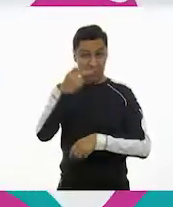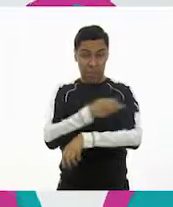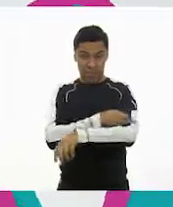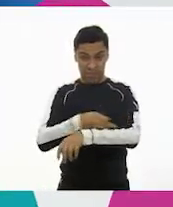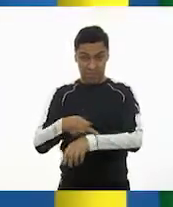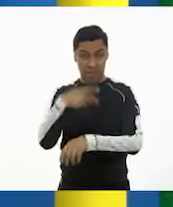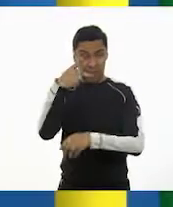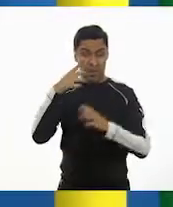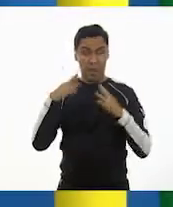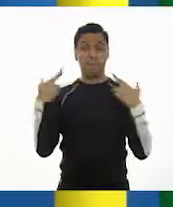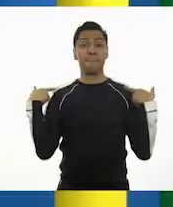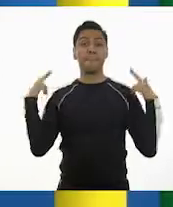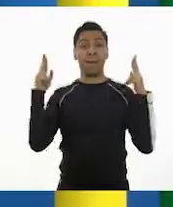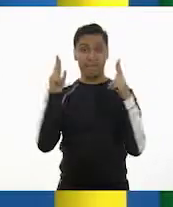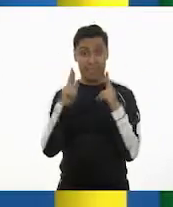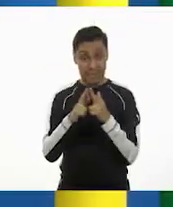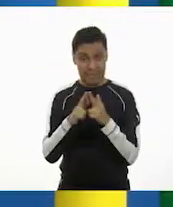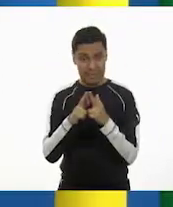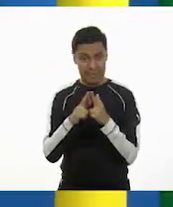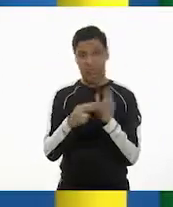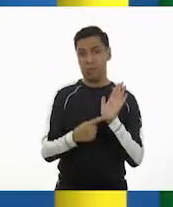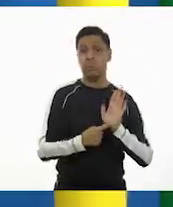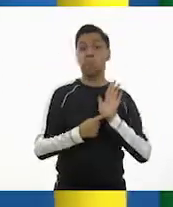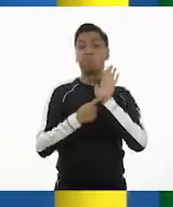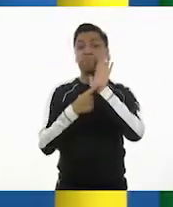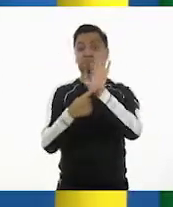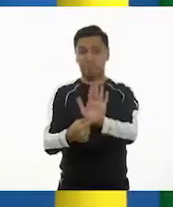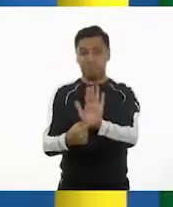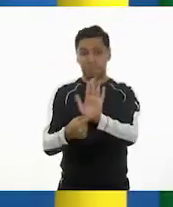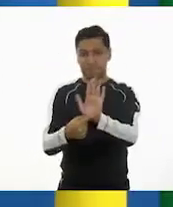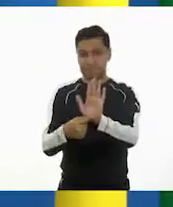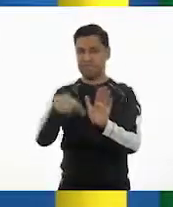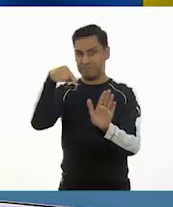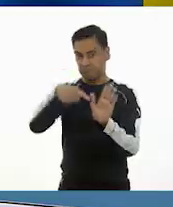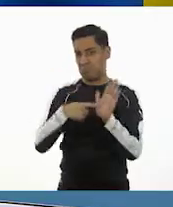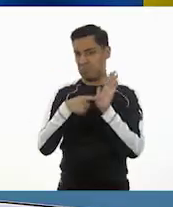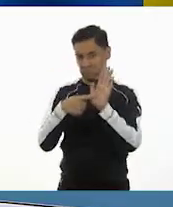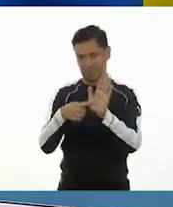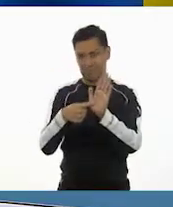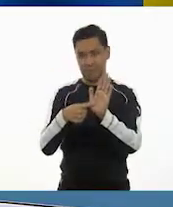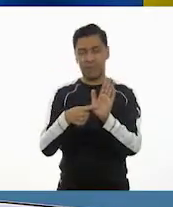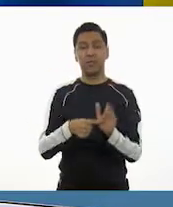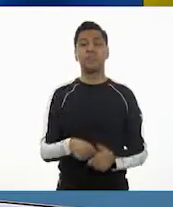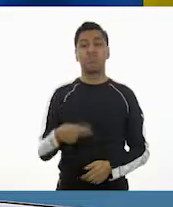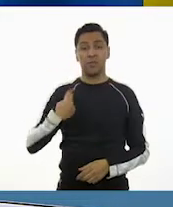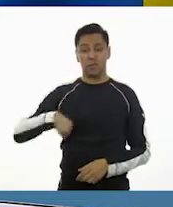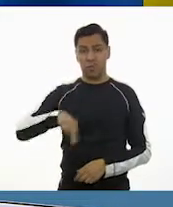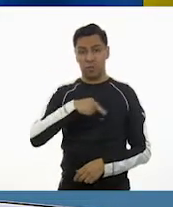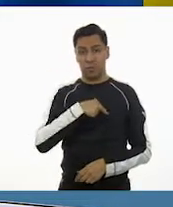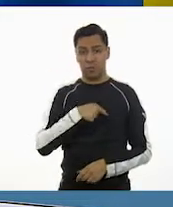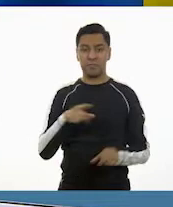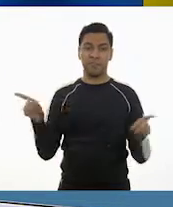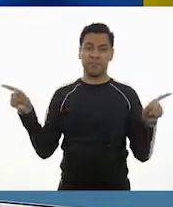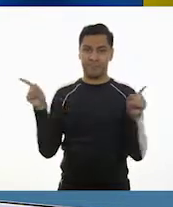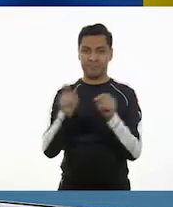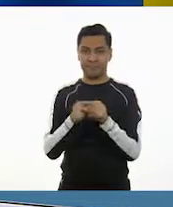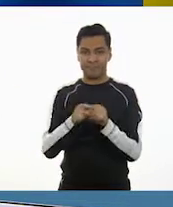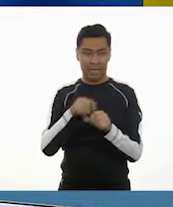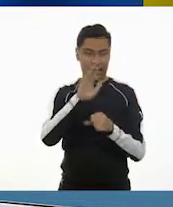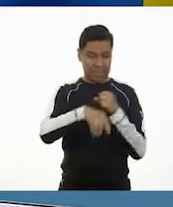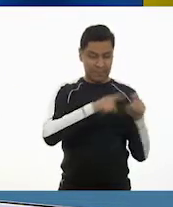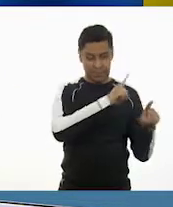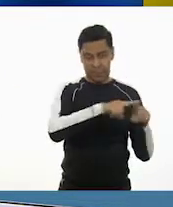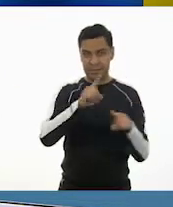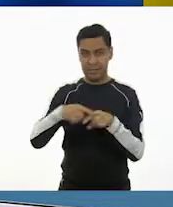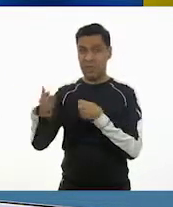su maestra o maestro como evidencia de lo que han aprendido hasta este momento. Hemos terminado con Protección de especies en